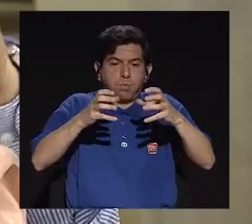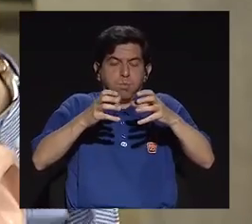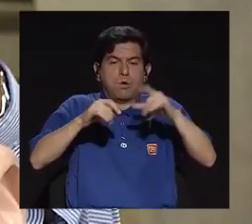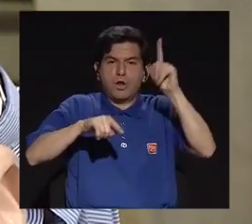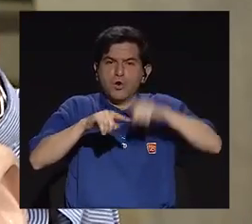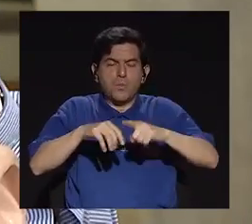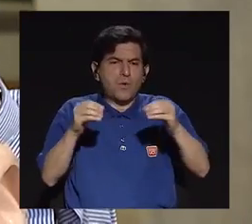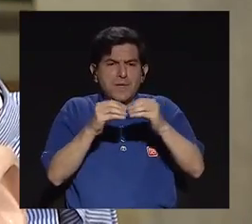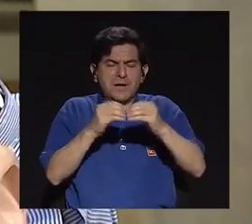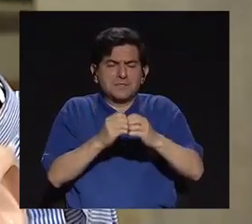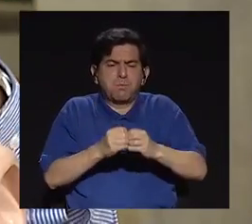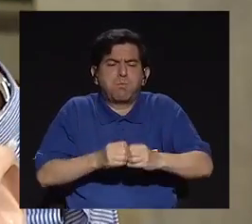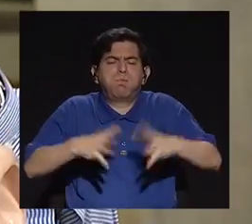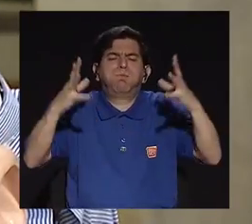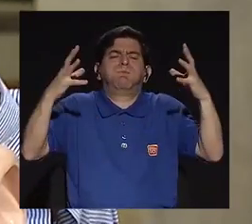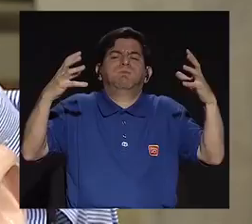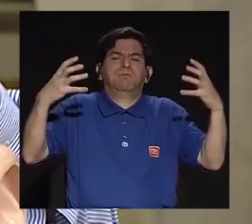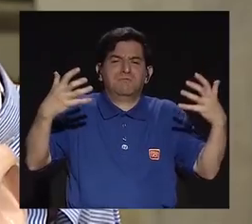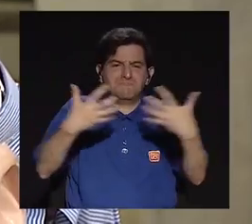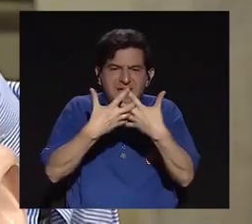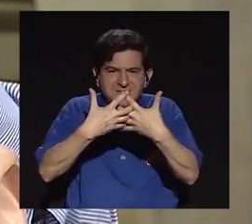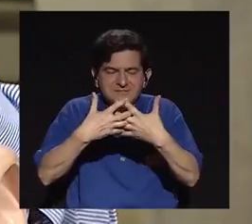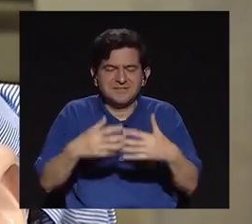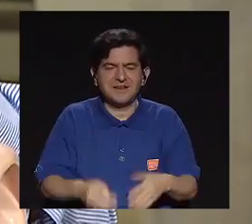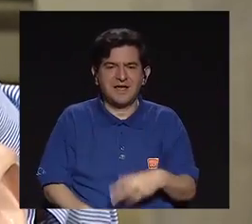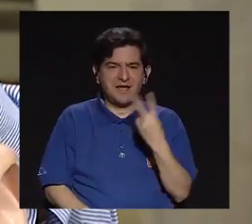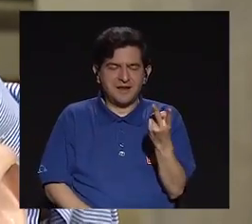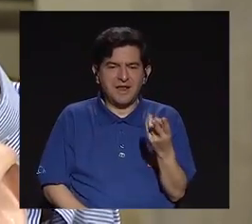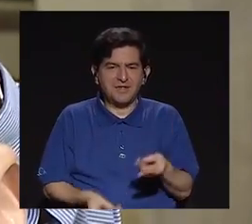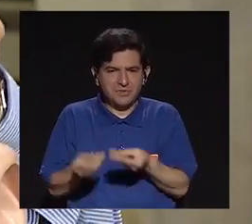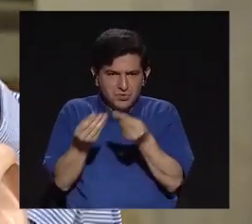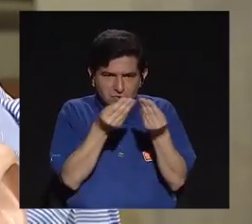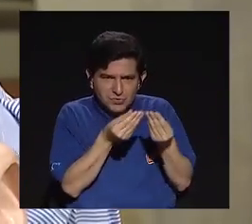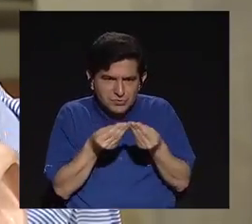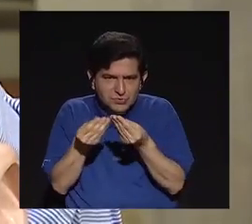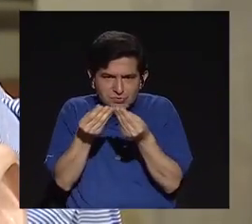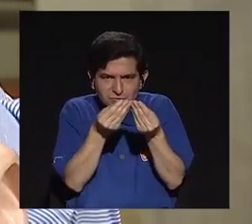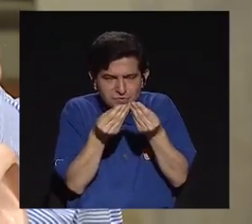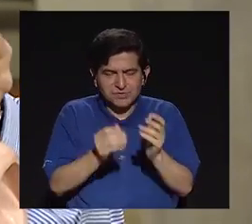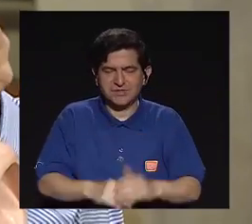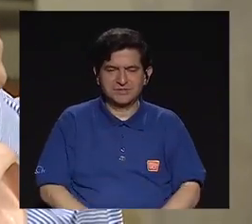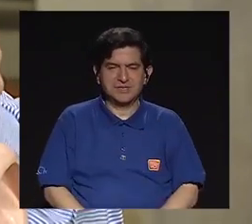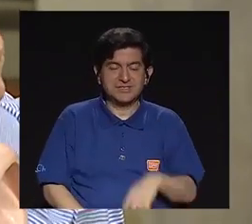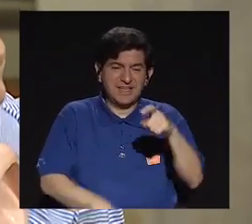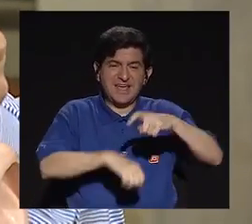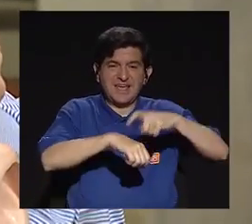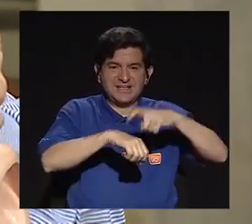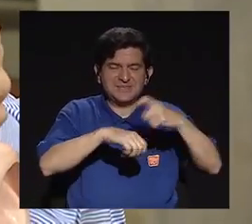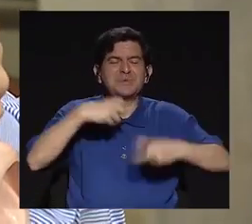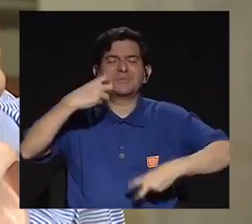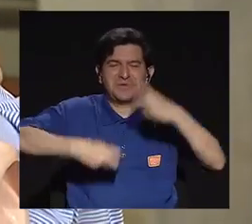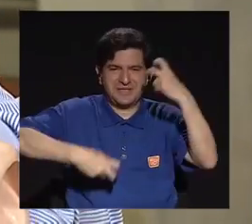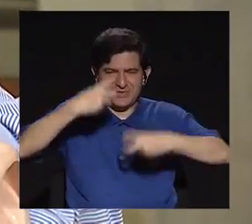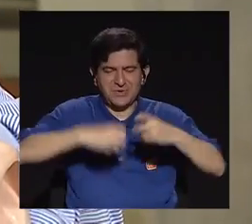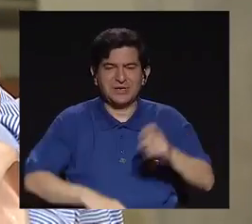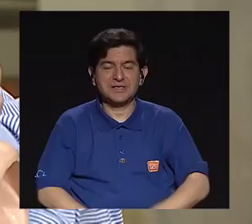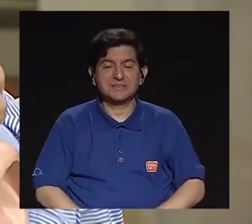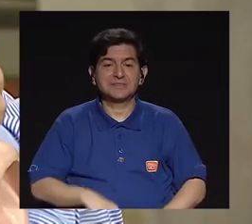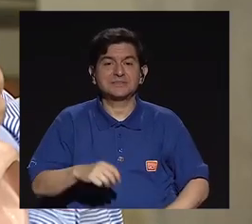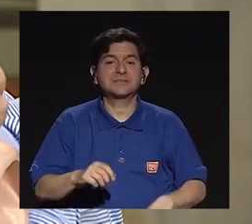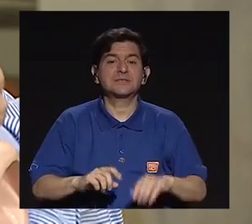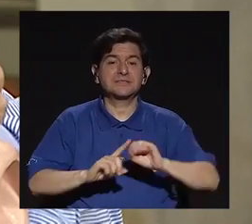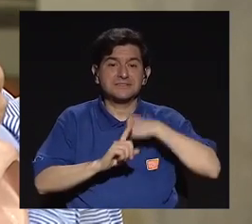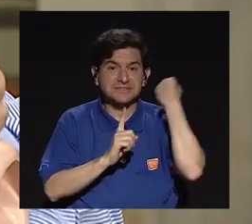se mezclan los dos líquidos que son el dilinfa y perilinfa. Entonces ahí es donde viene la crisis. El problema es que tanto el